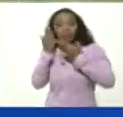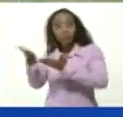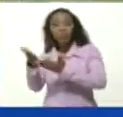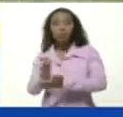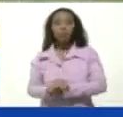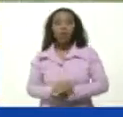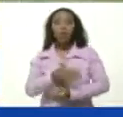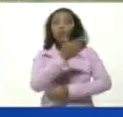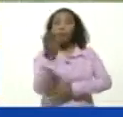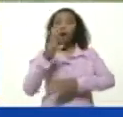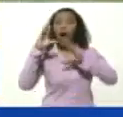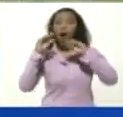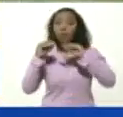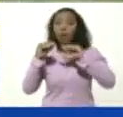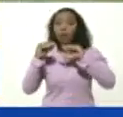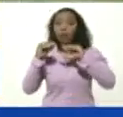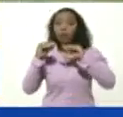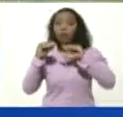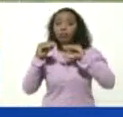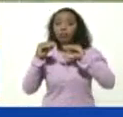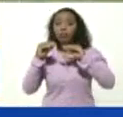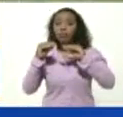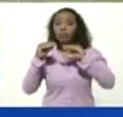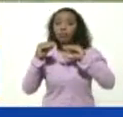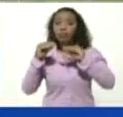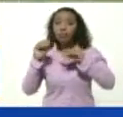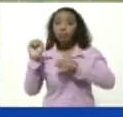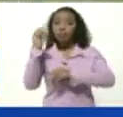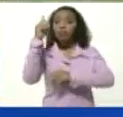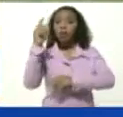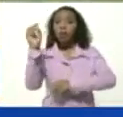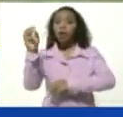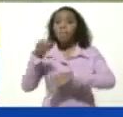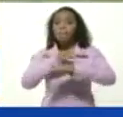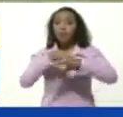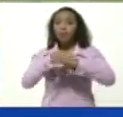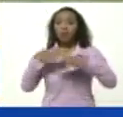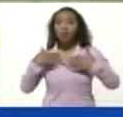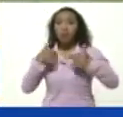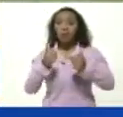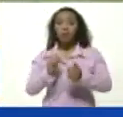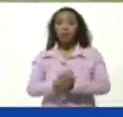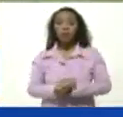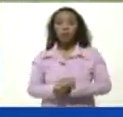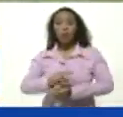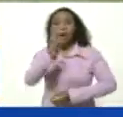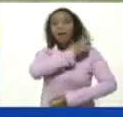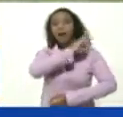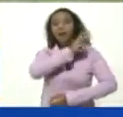Usted habla con el jefe, primero con el ministro de Salud. con el jefe de las misiones